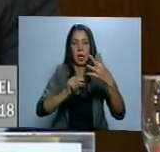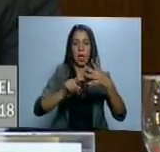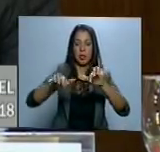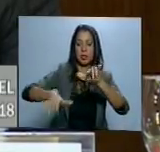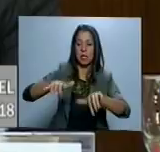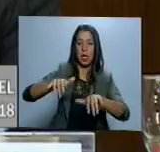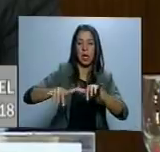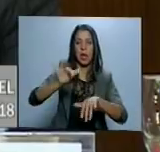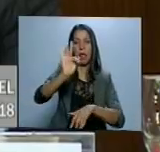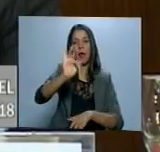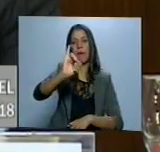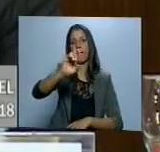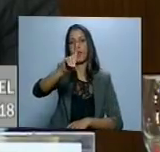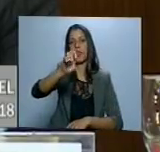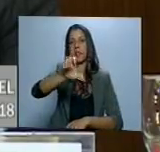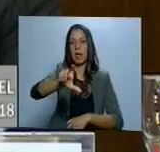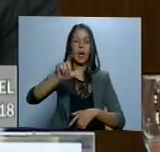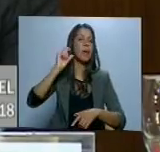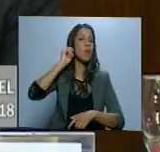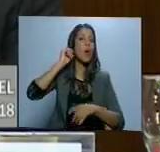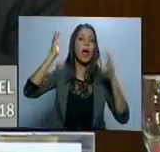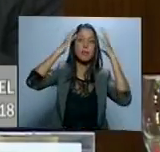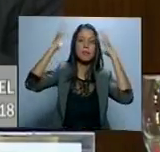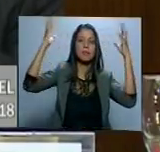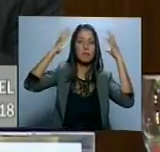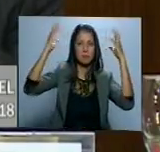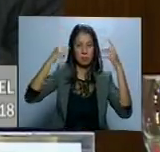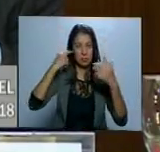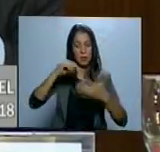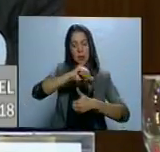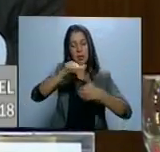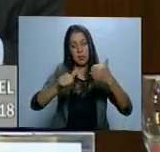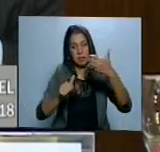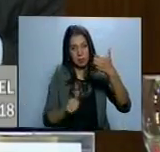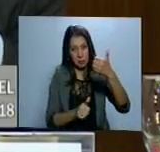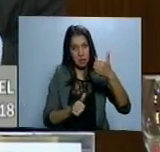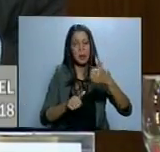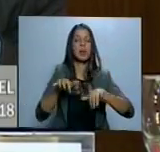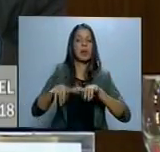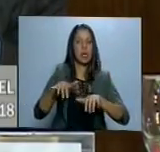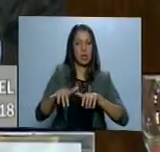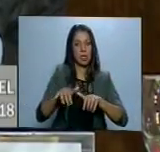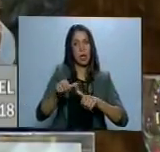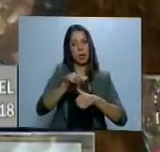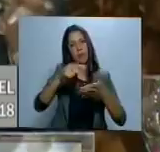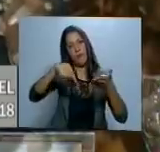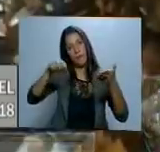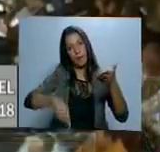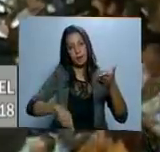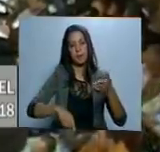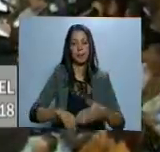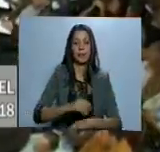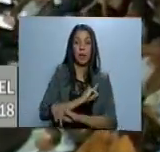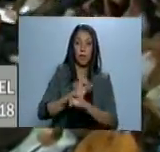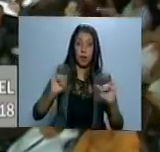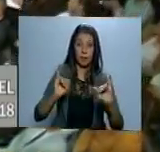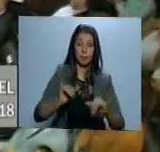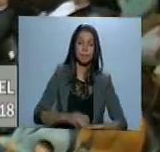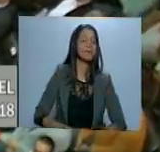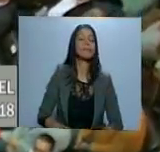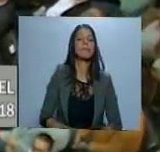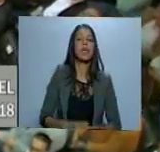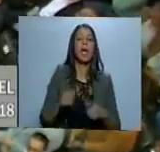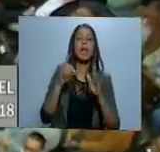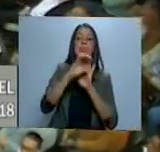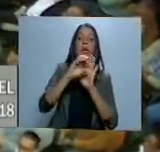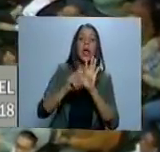secretario. Carolis Pérez, subsecretaria. Es todo, ciudadana presidenta, ciudadanos constituyentes. En consideración,